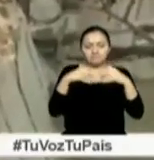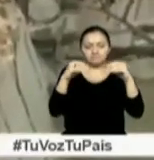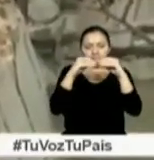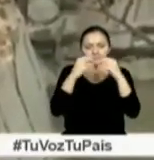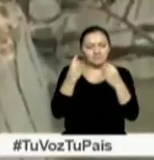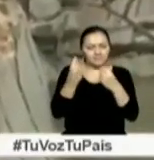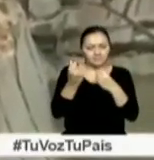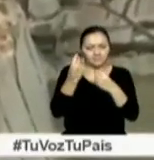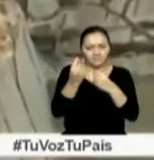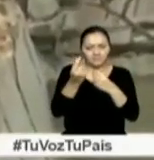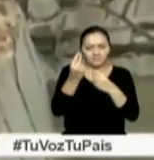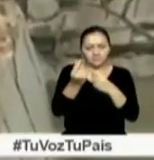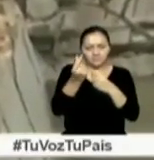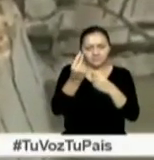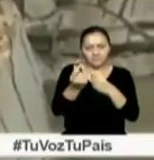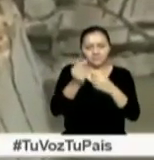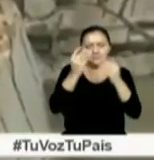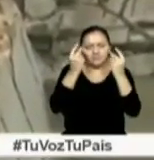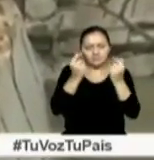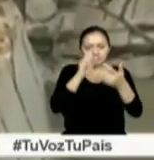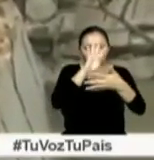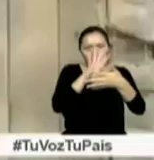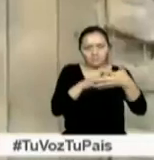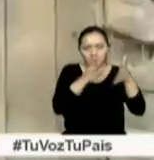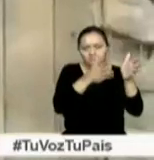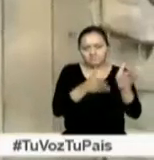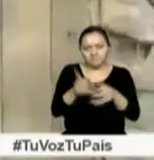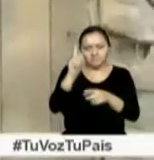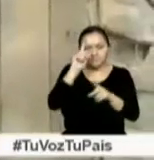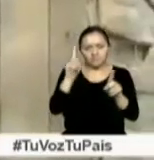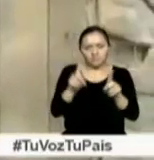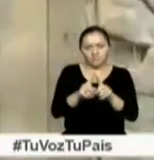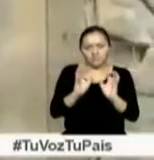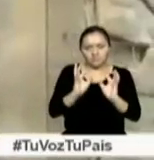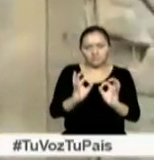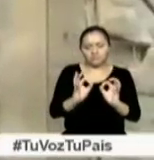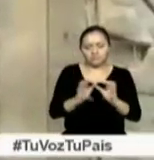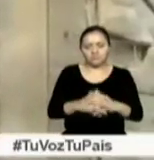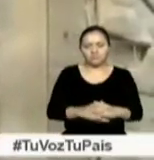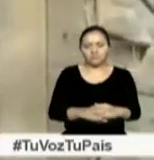acelerar la elaboración de una hoja de ruta para el cumplimiento de los acuerdos de min